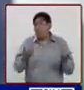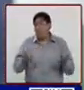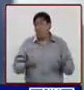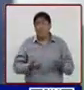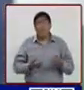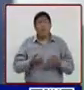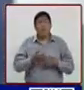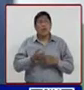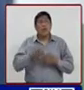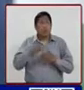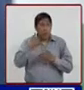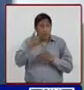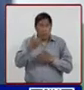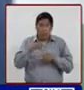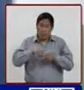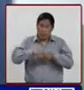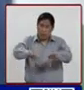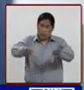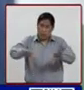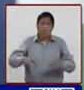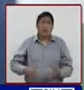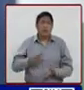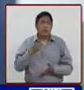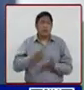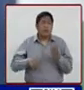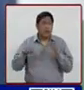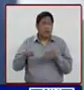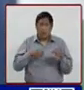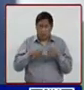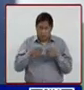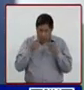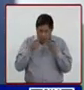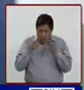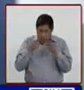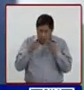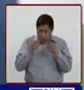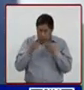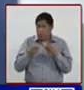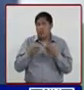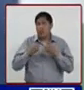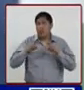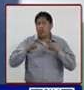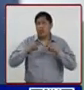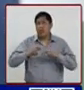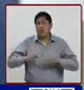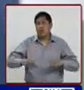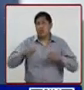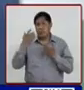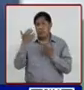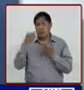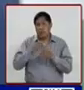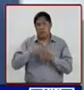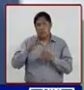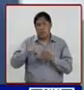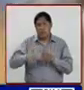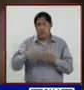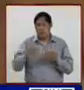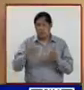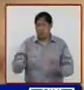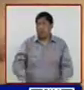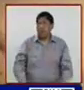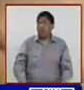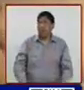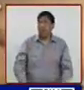En las próximas horas se está desplazando ya lo que conlleva la inteligencia y el desplazamiento de investigación. Esperemos tener resultados